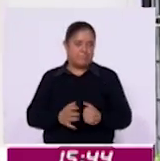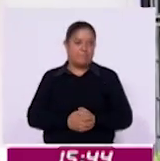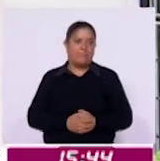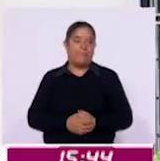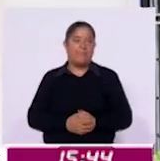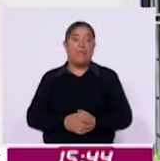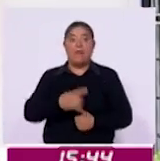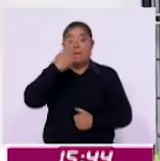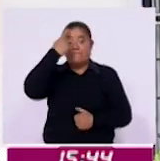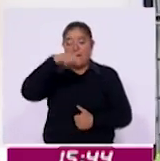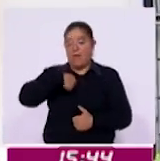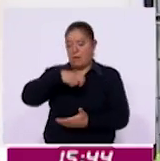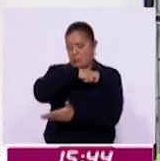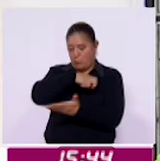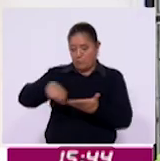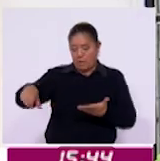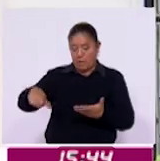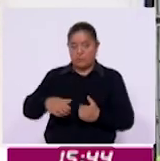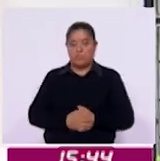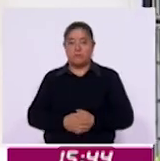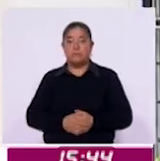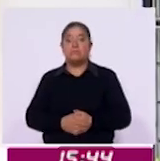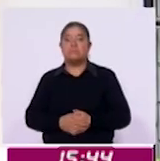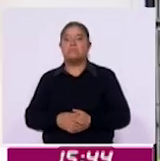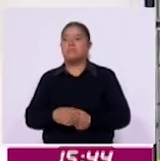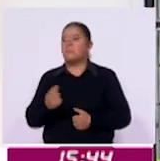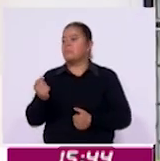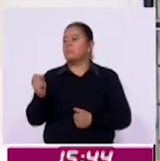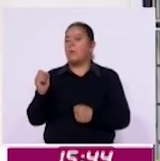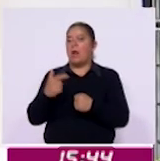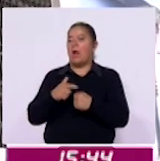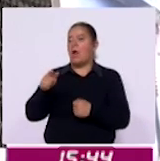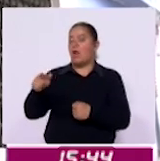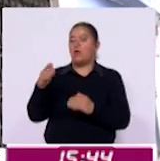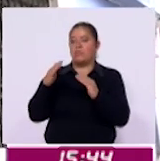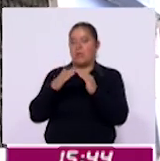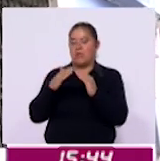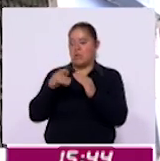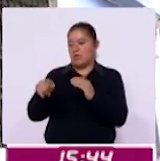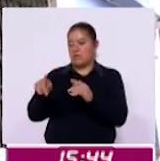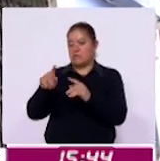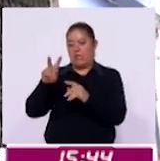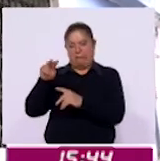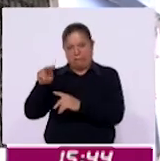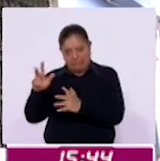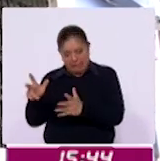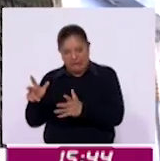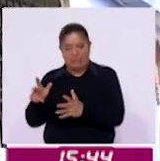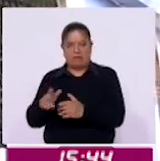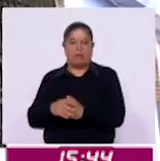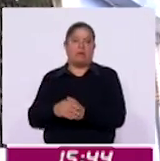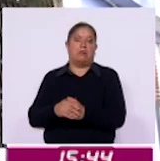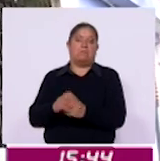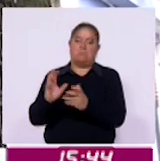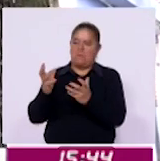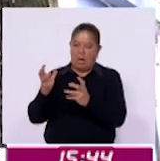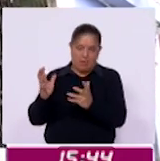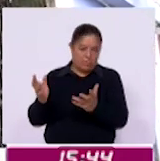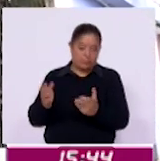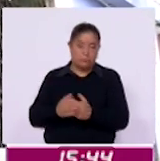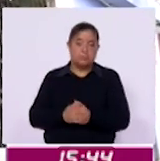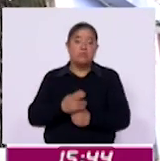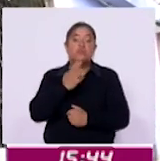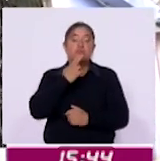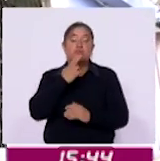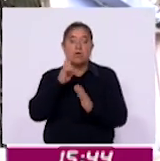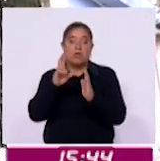poder comprar algunos electrodomésticos, esto es utilizar una tarjeta